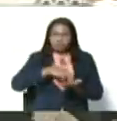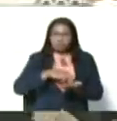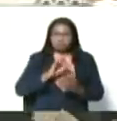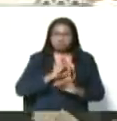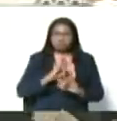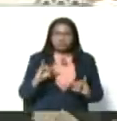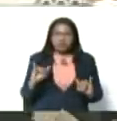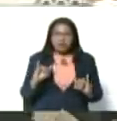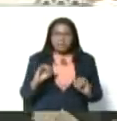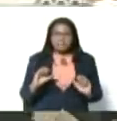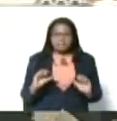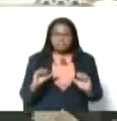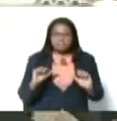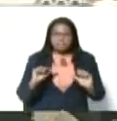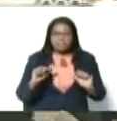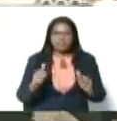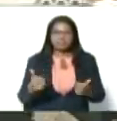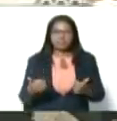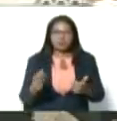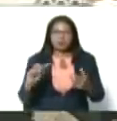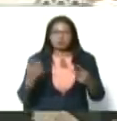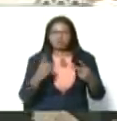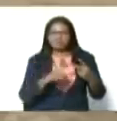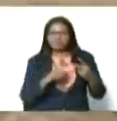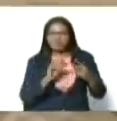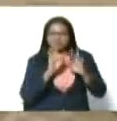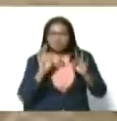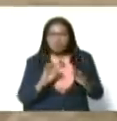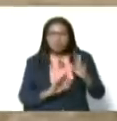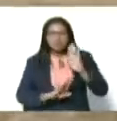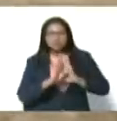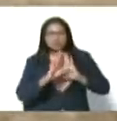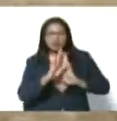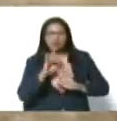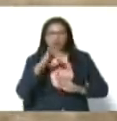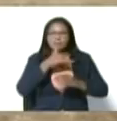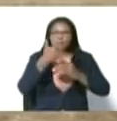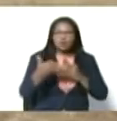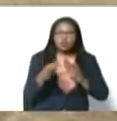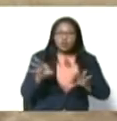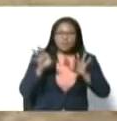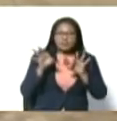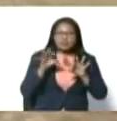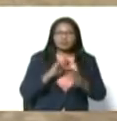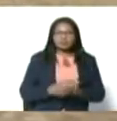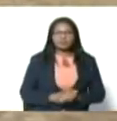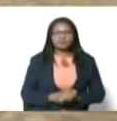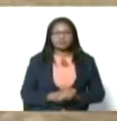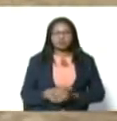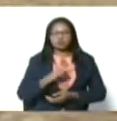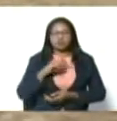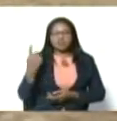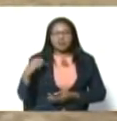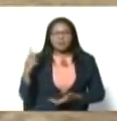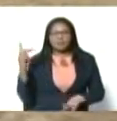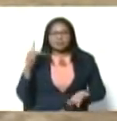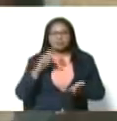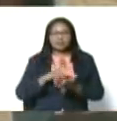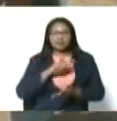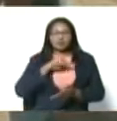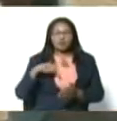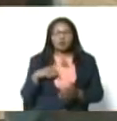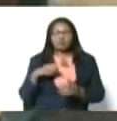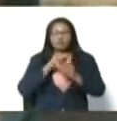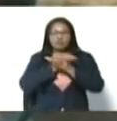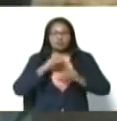dándole inicio ahora a la segunda etapa del desarrollo de este proyecto y contamos con la participación de nuestra Fuerza